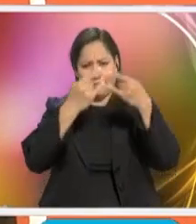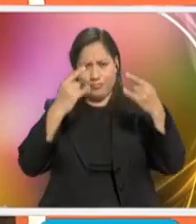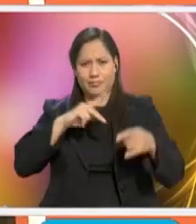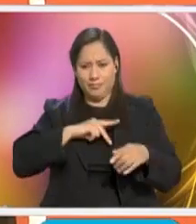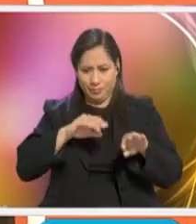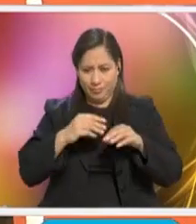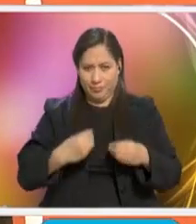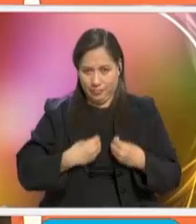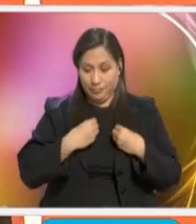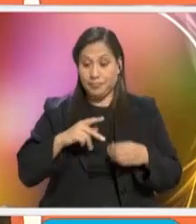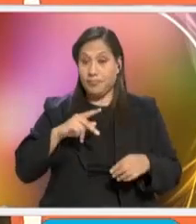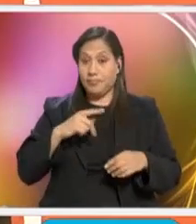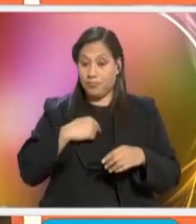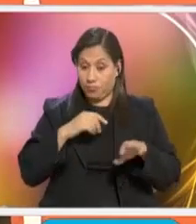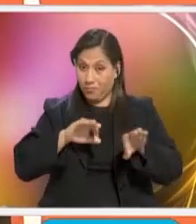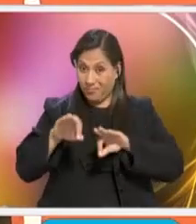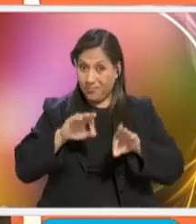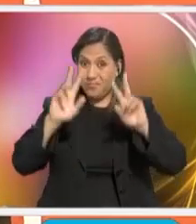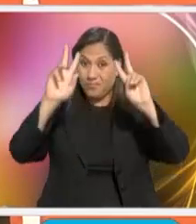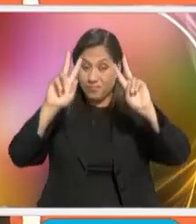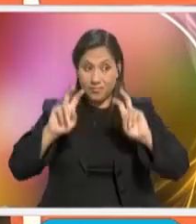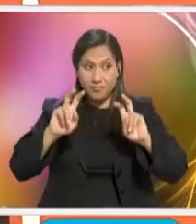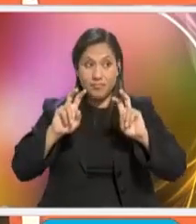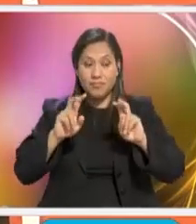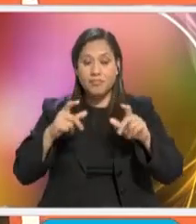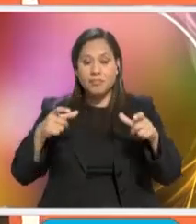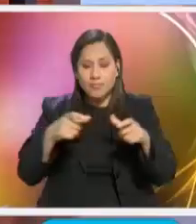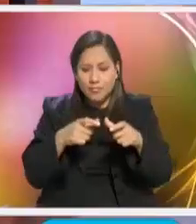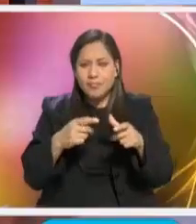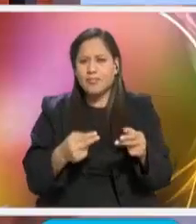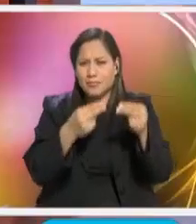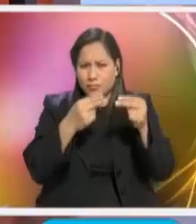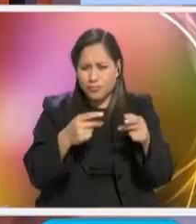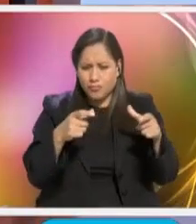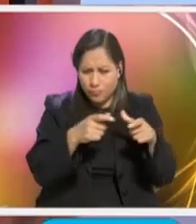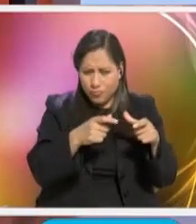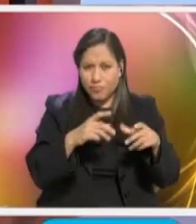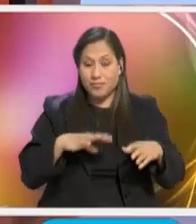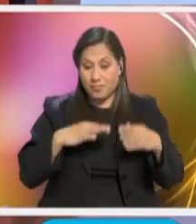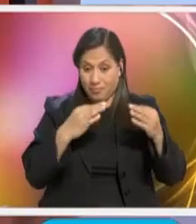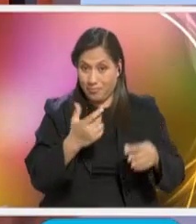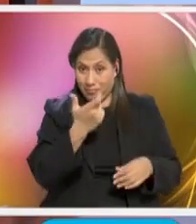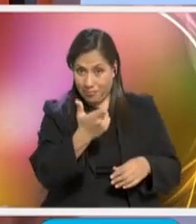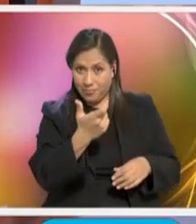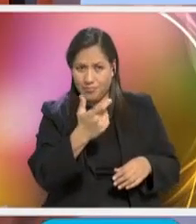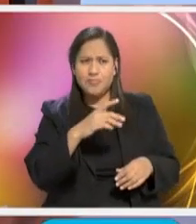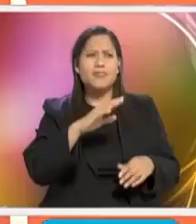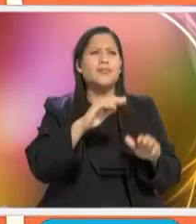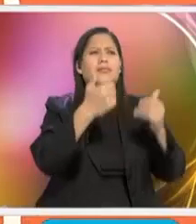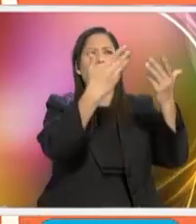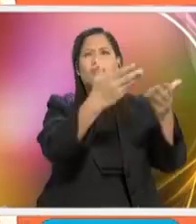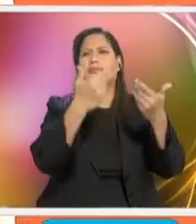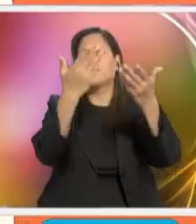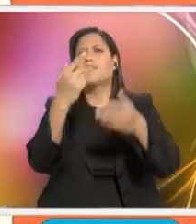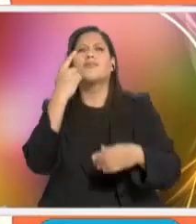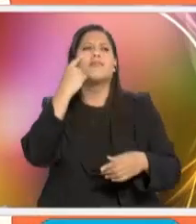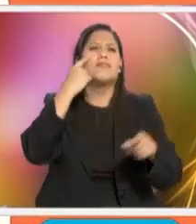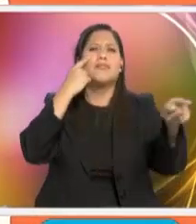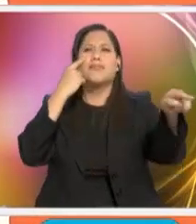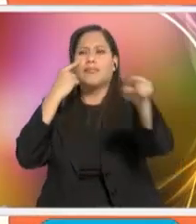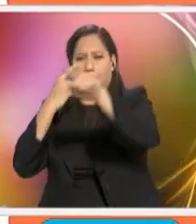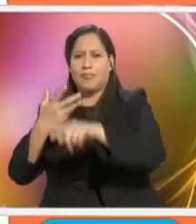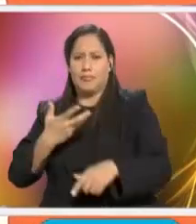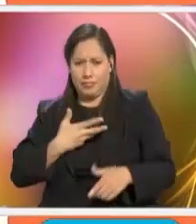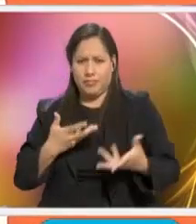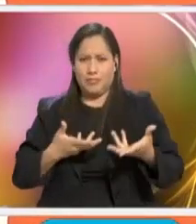trabajo mucho en todo lo que es el tema de las microfinanzas, que son las finanzas populares, y también en el fortalecimiento